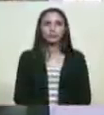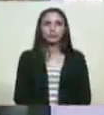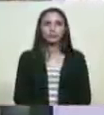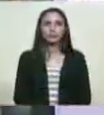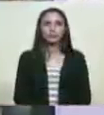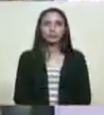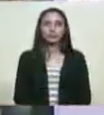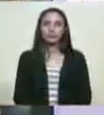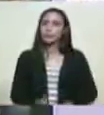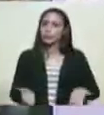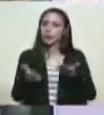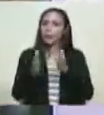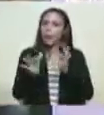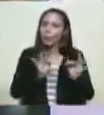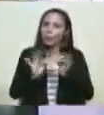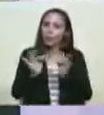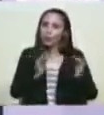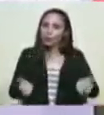Vamos a prepararnos.